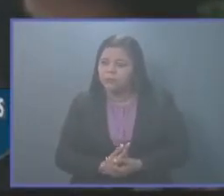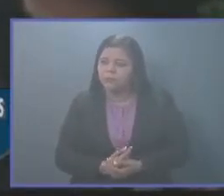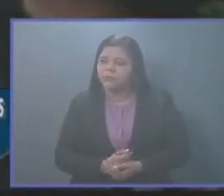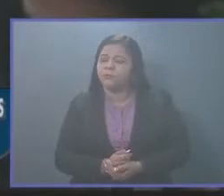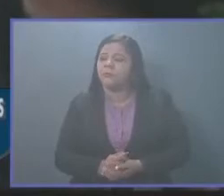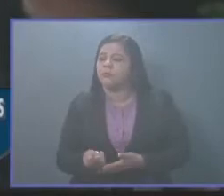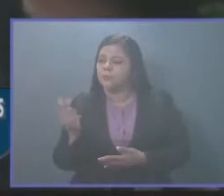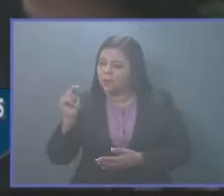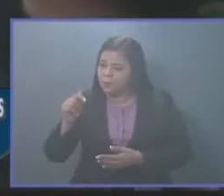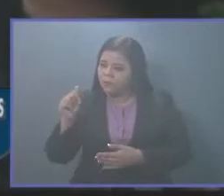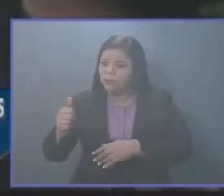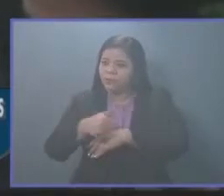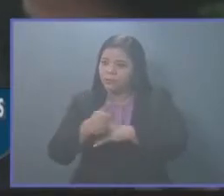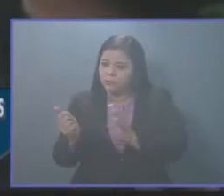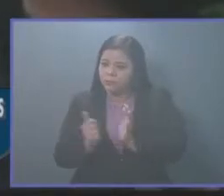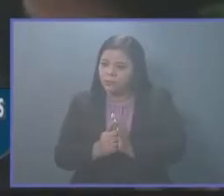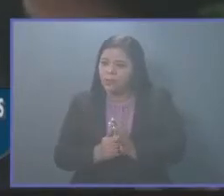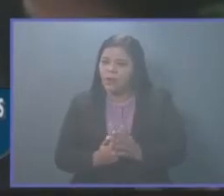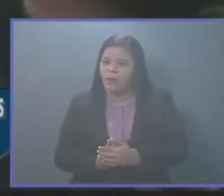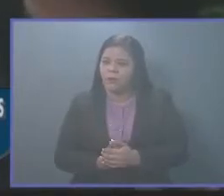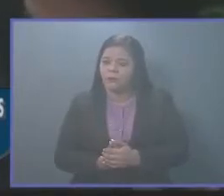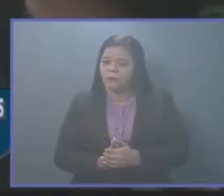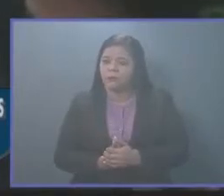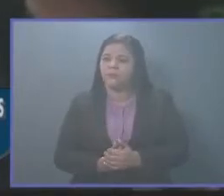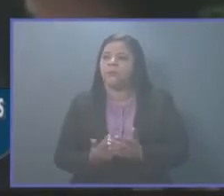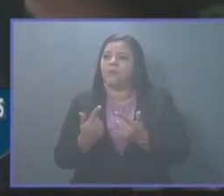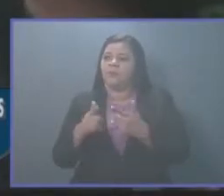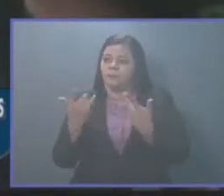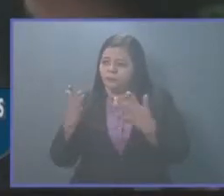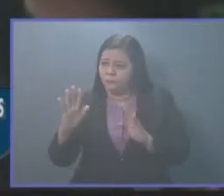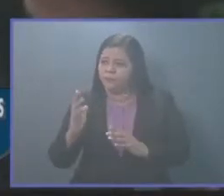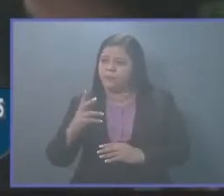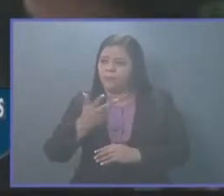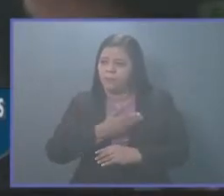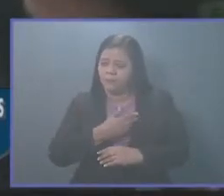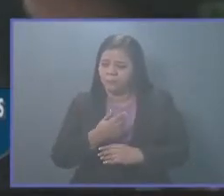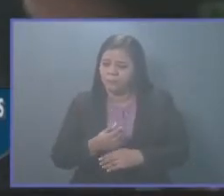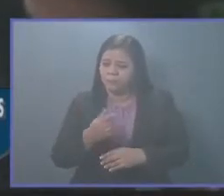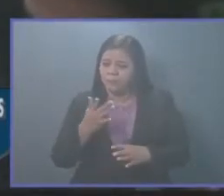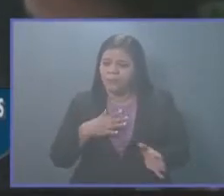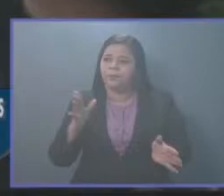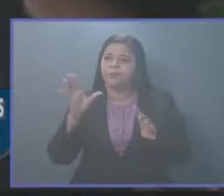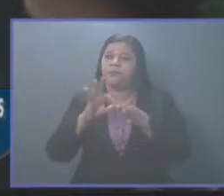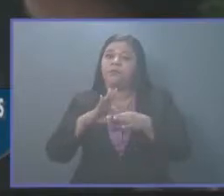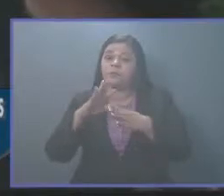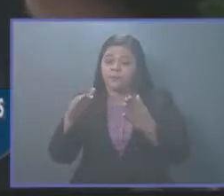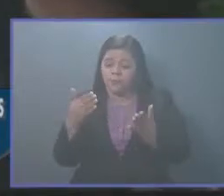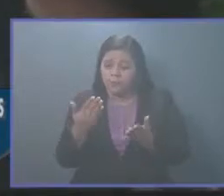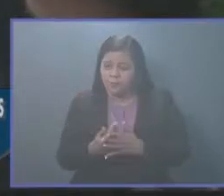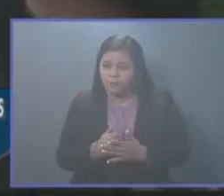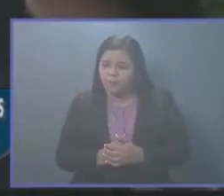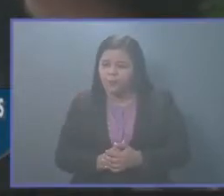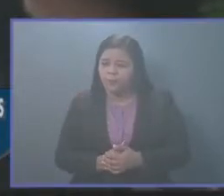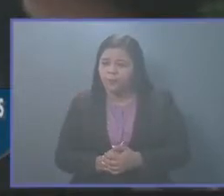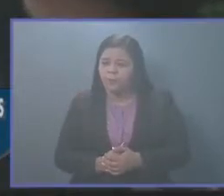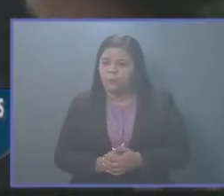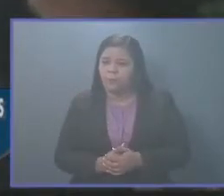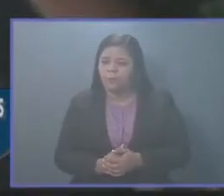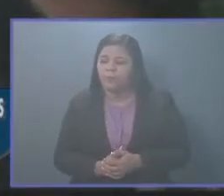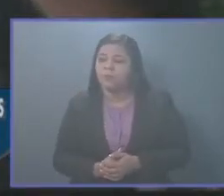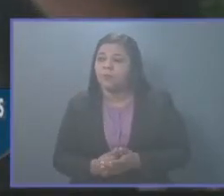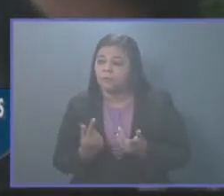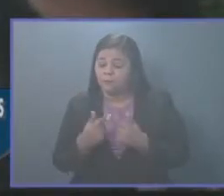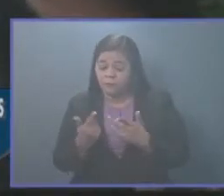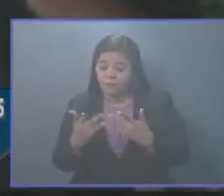Por ello la Asamblea Legislativa, cumpliendo un rol, llamaría yo, estrictamente instrumental, decidió que fuese un